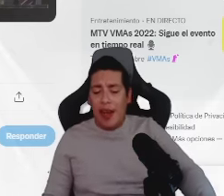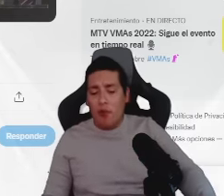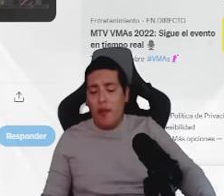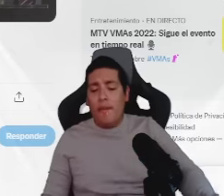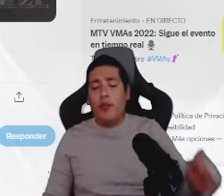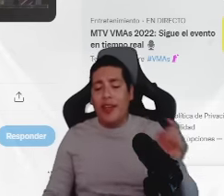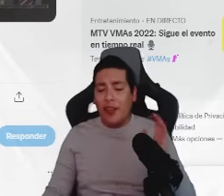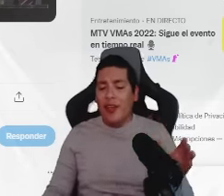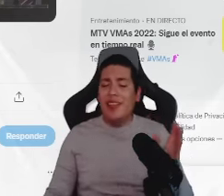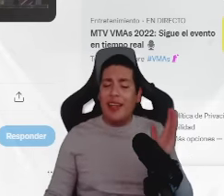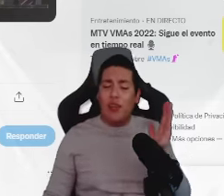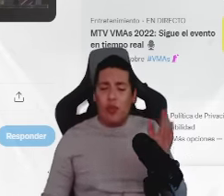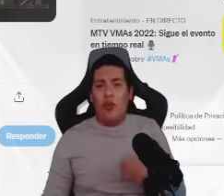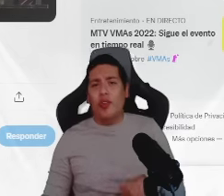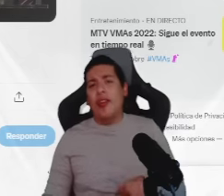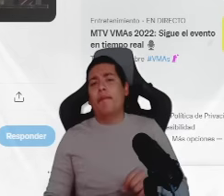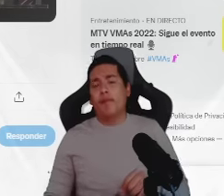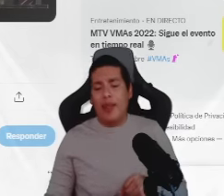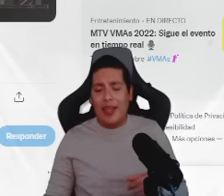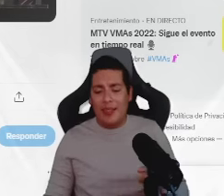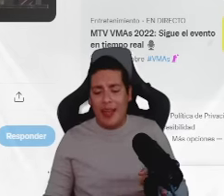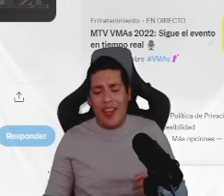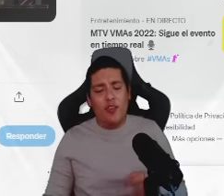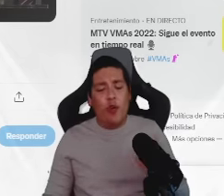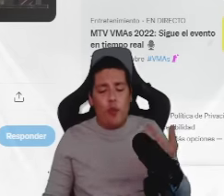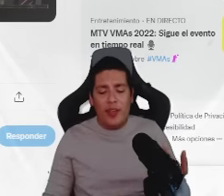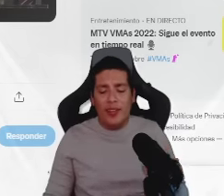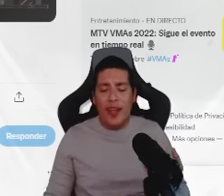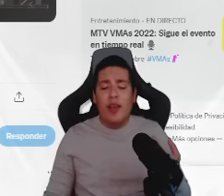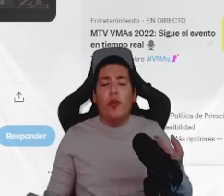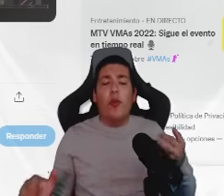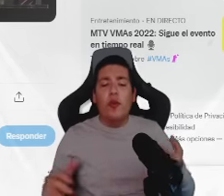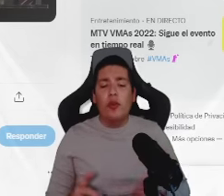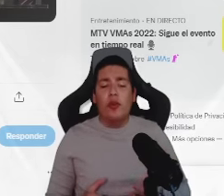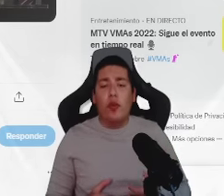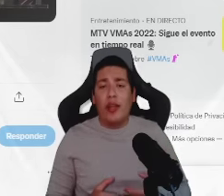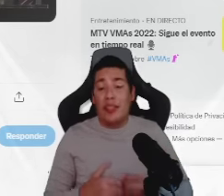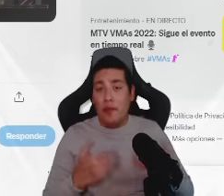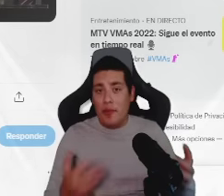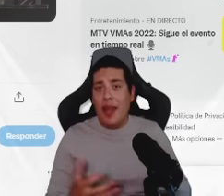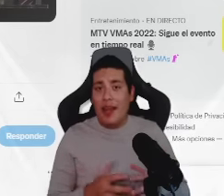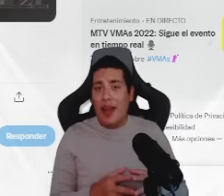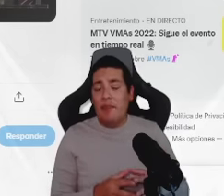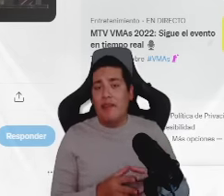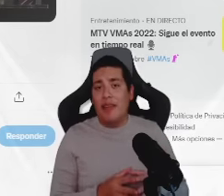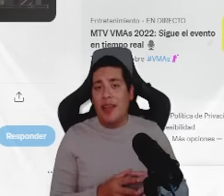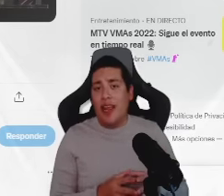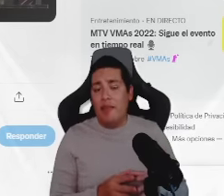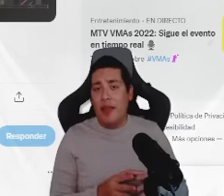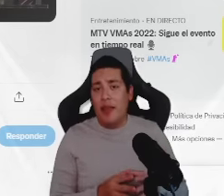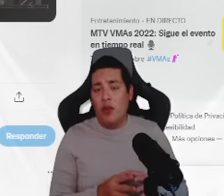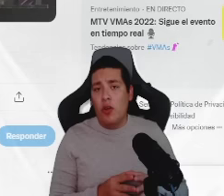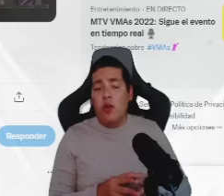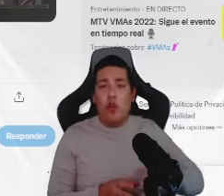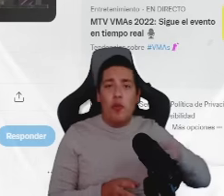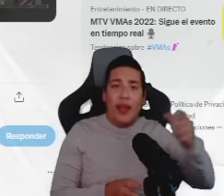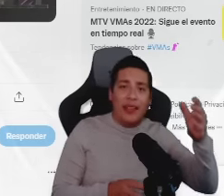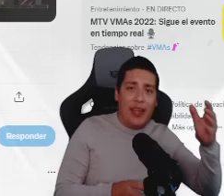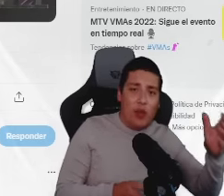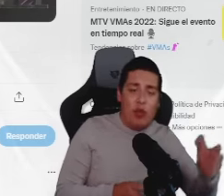reclamo porque creo que se quedó corta la serie no muestra como lo que se vivía realmente en mexico